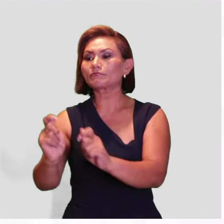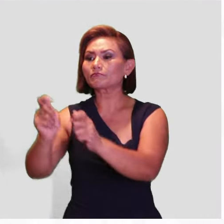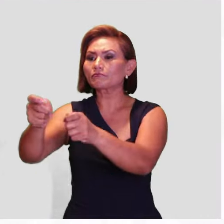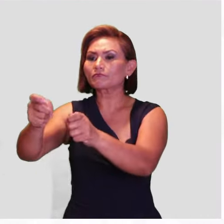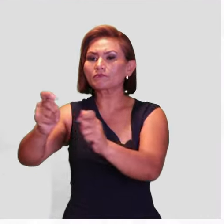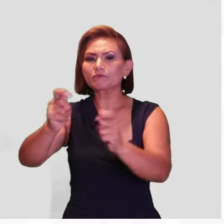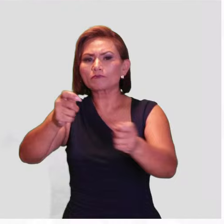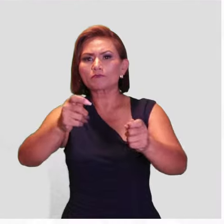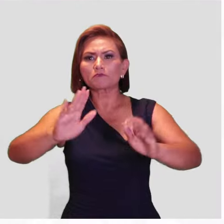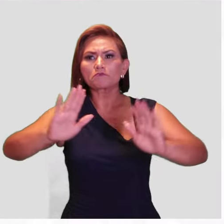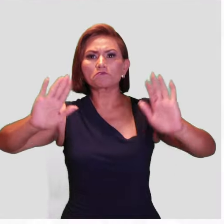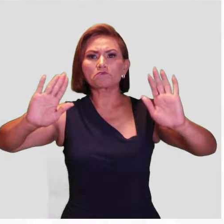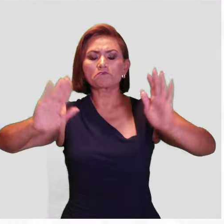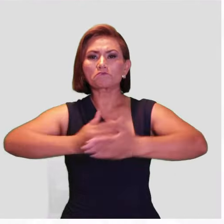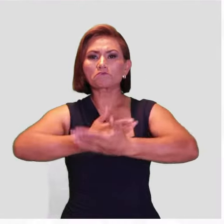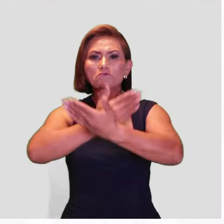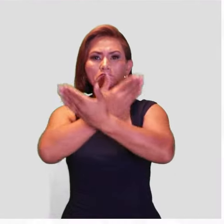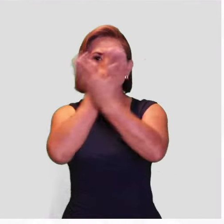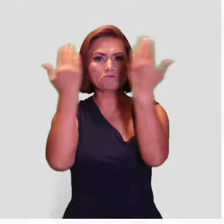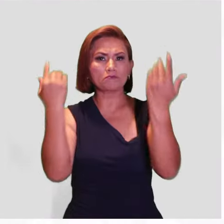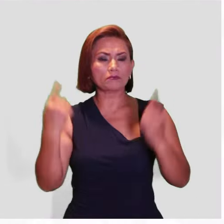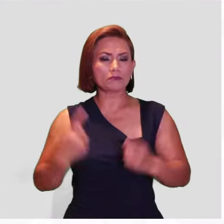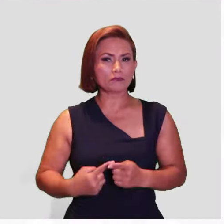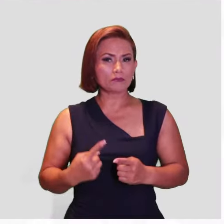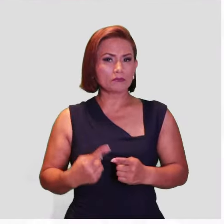quién. Los policías que hoy